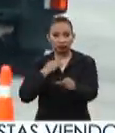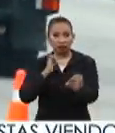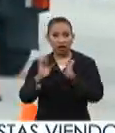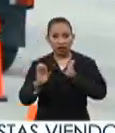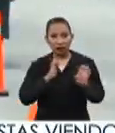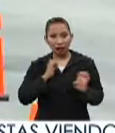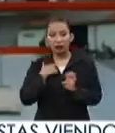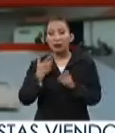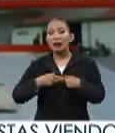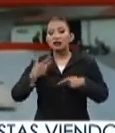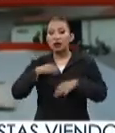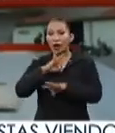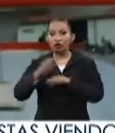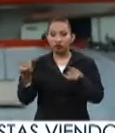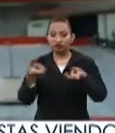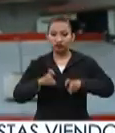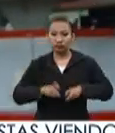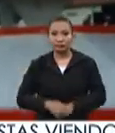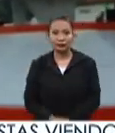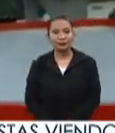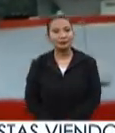nacional y a la sociedad mexicana.